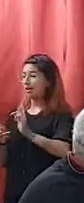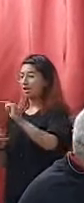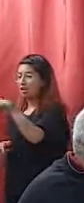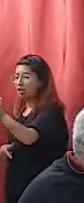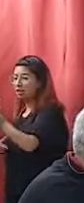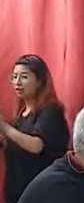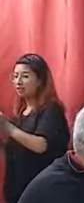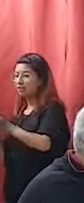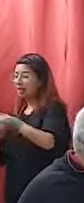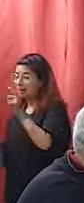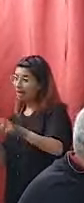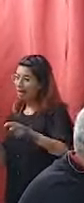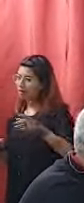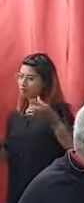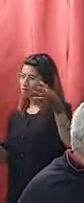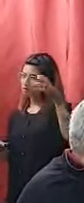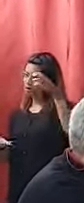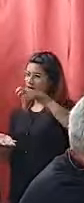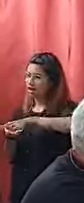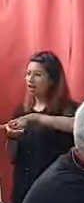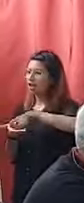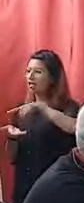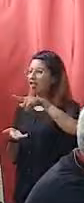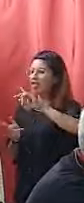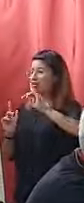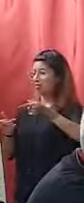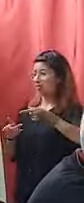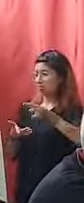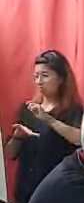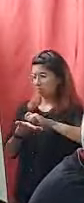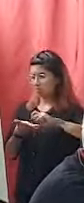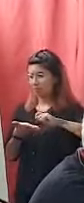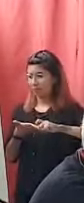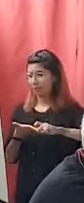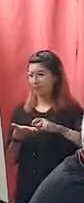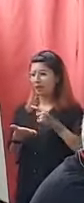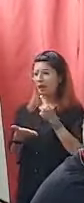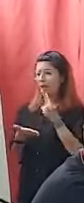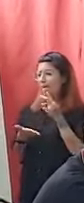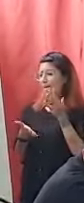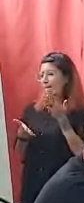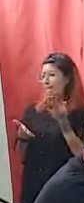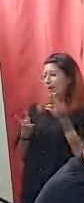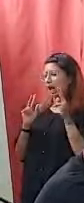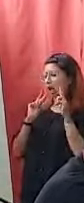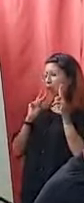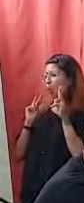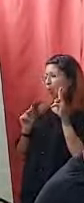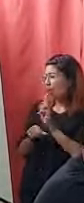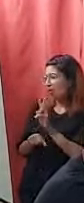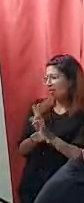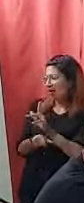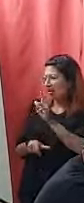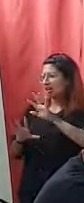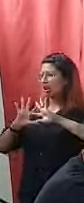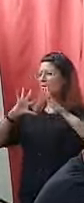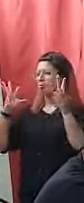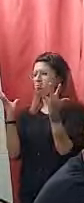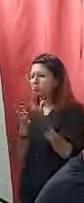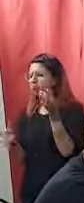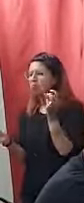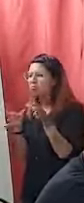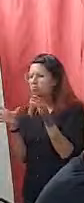entidades públicas y privadas que recolecten y acopien materiales sólidos, urbanos, contaminantes del medio ambiente, ambos